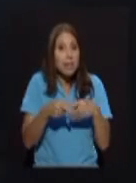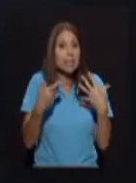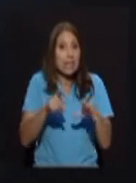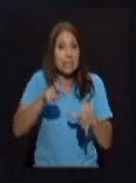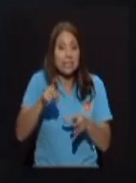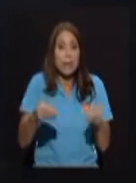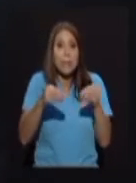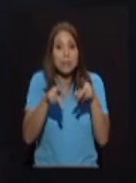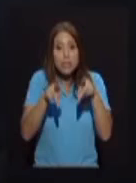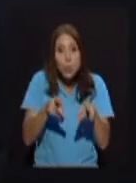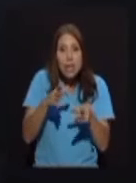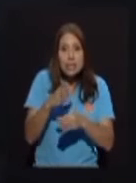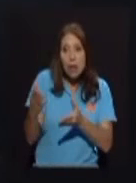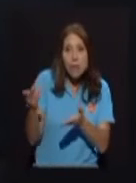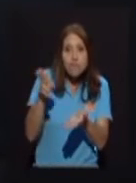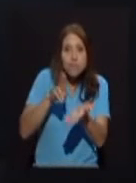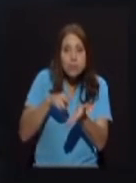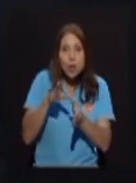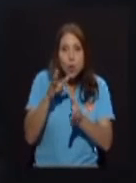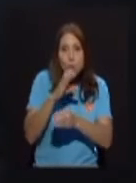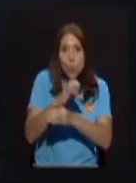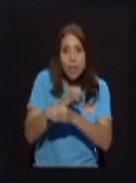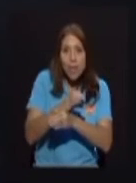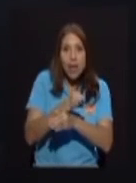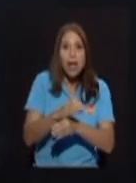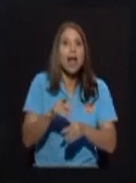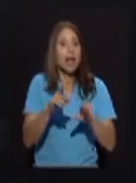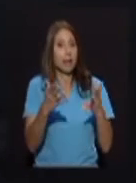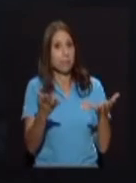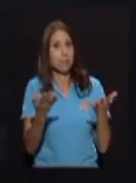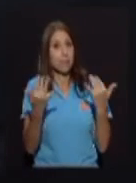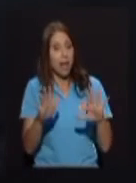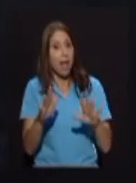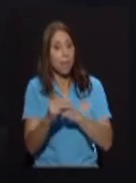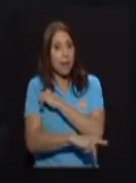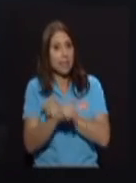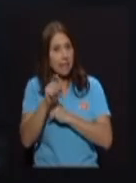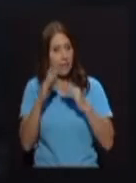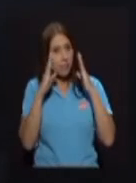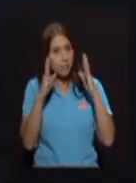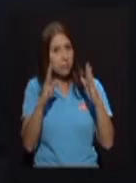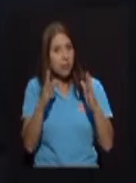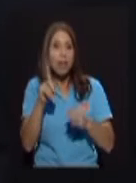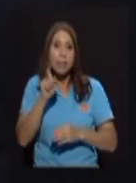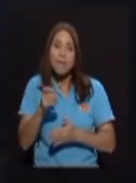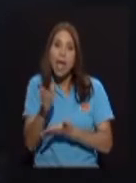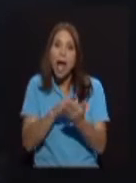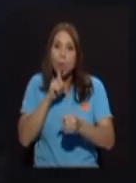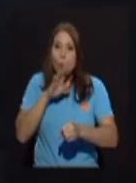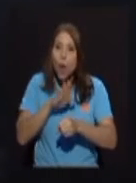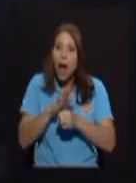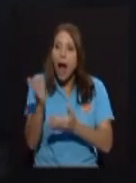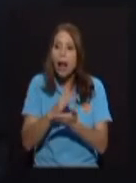atención. Tiene que haber alguna garantía y algún tipo de certificación, algún grado de